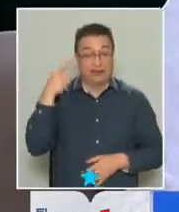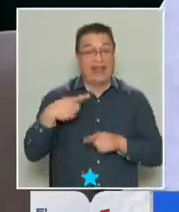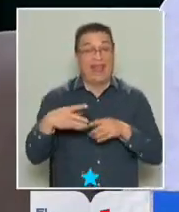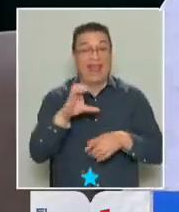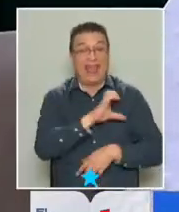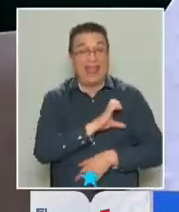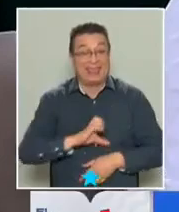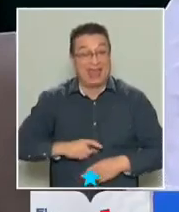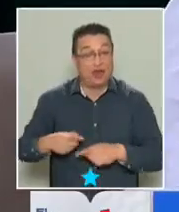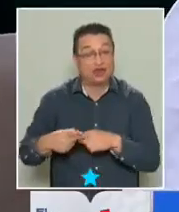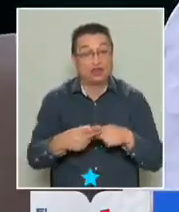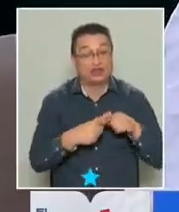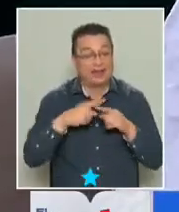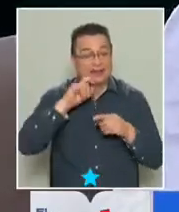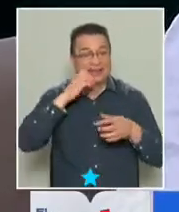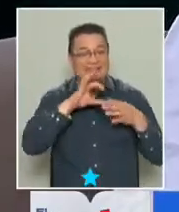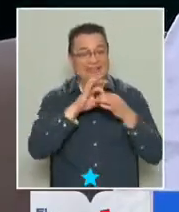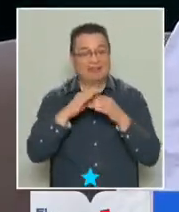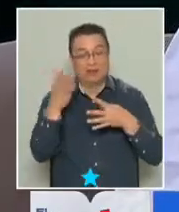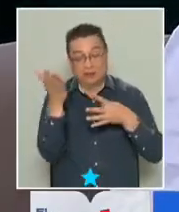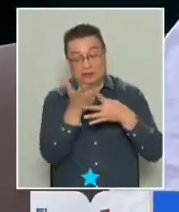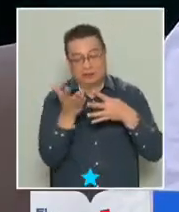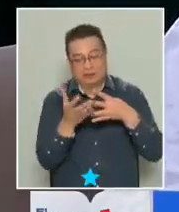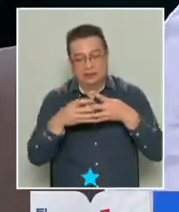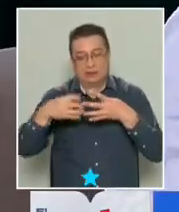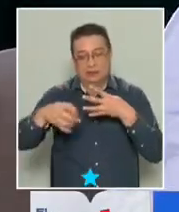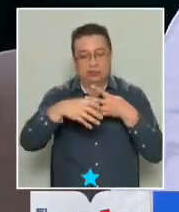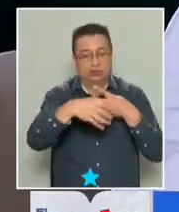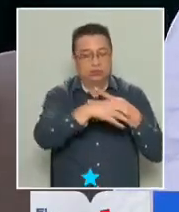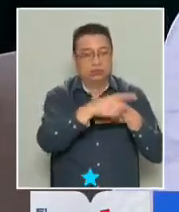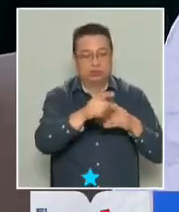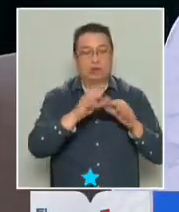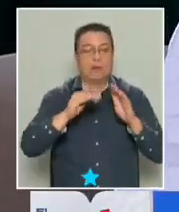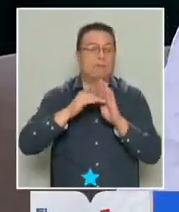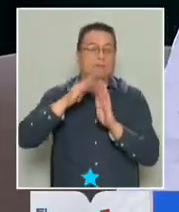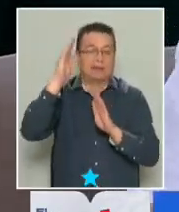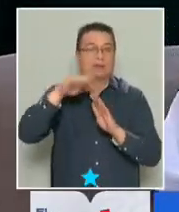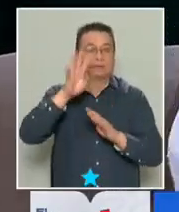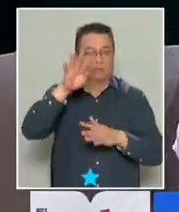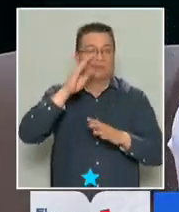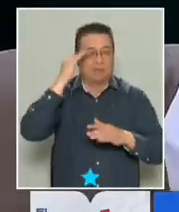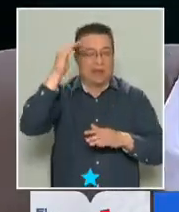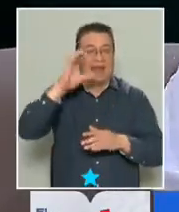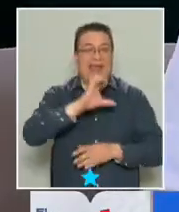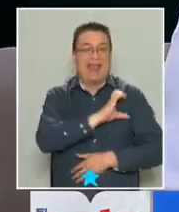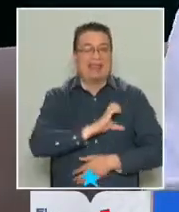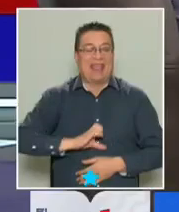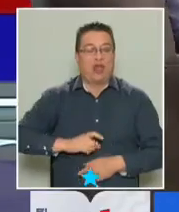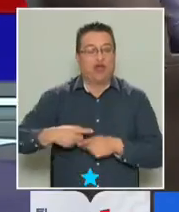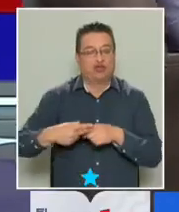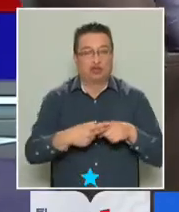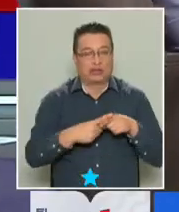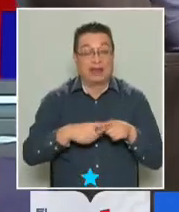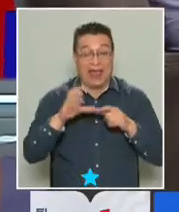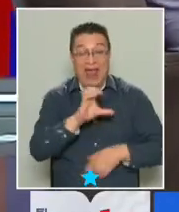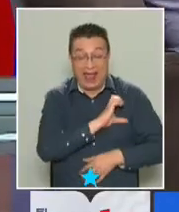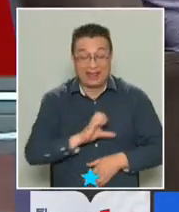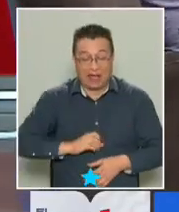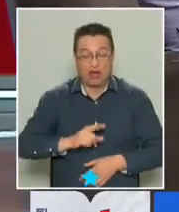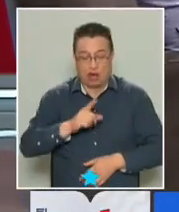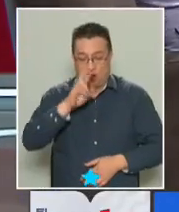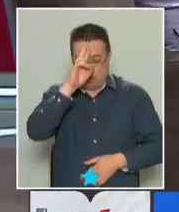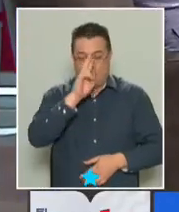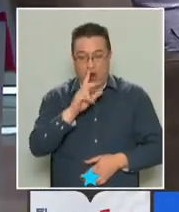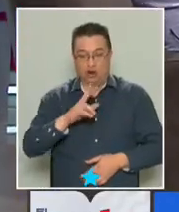significa que hay una lógica redistributivo solidaria preeminente que es la matriz de la idea de estado social y por lo tanto el estado tiene un